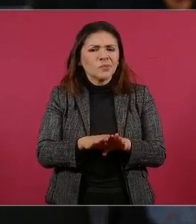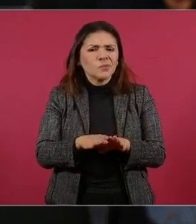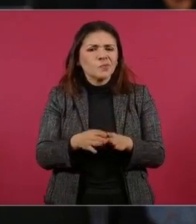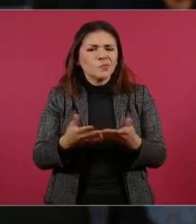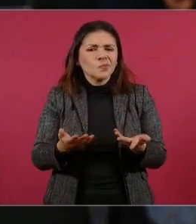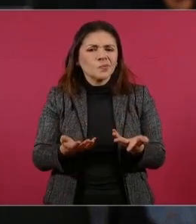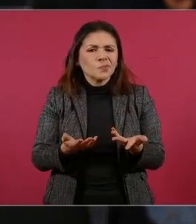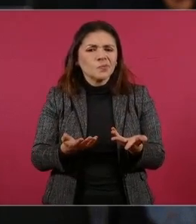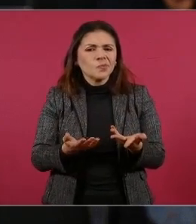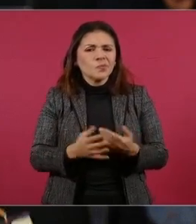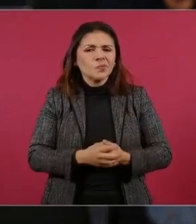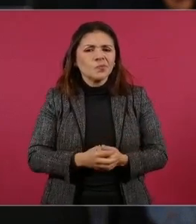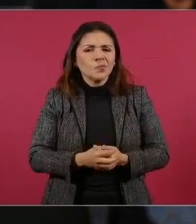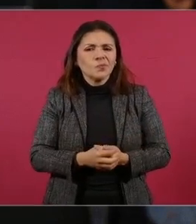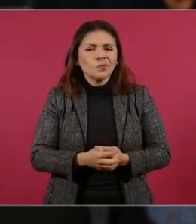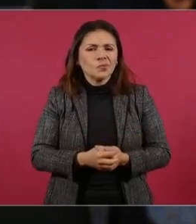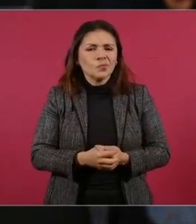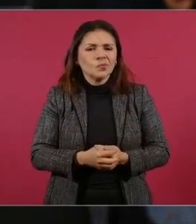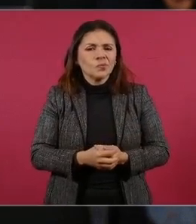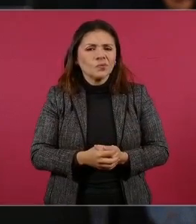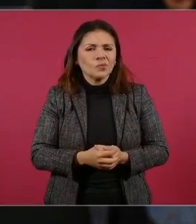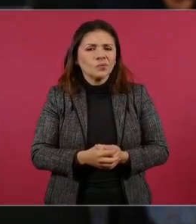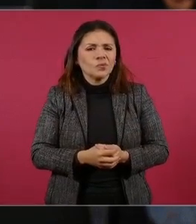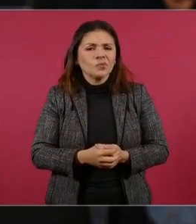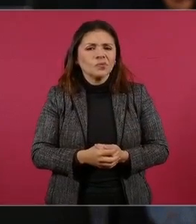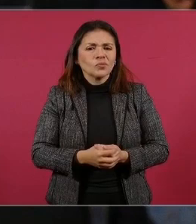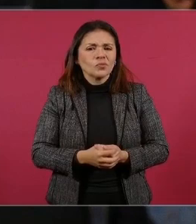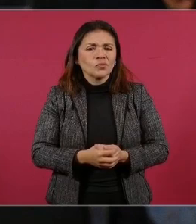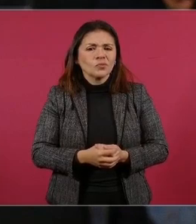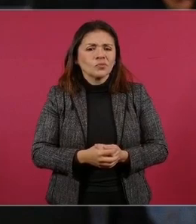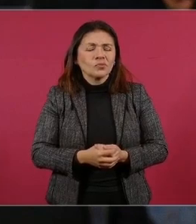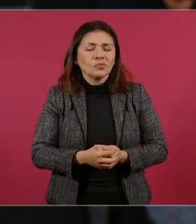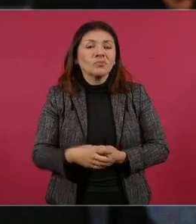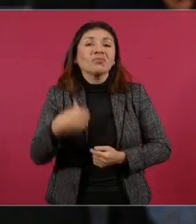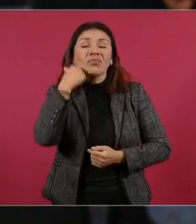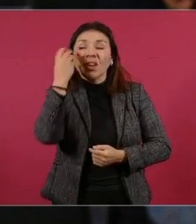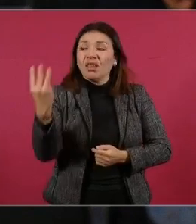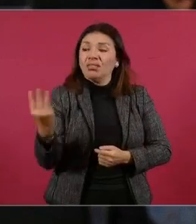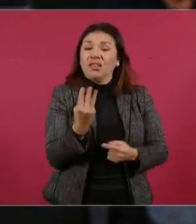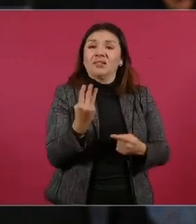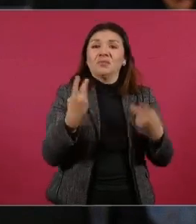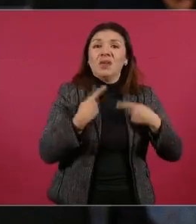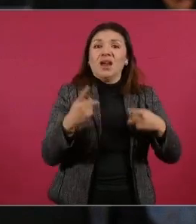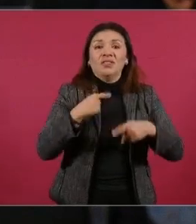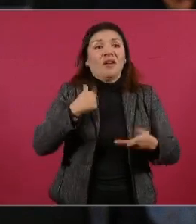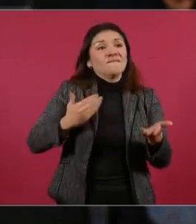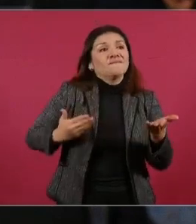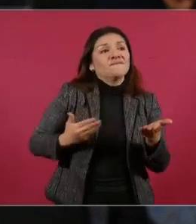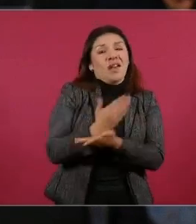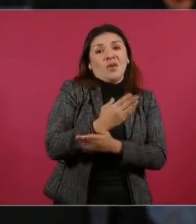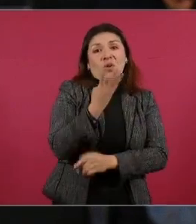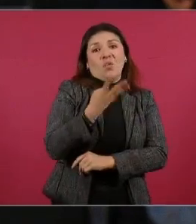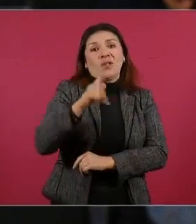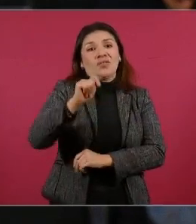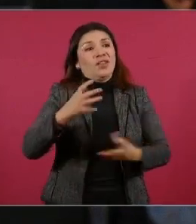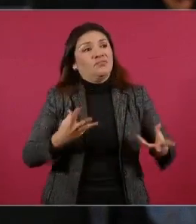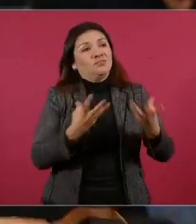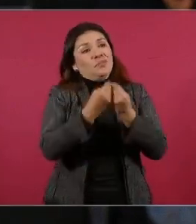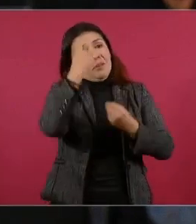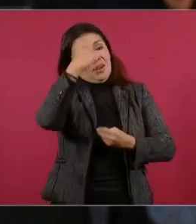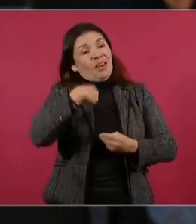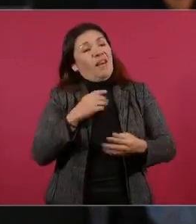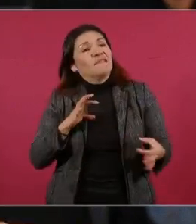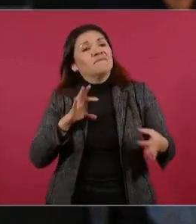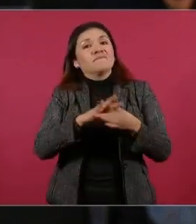así eh querer ingresar por algún puesto querer ingresar por estar